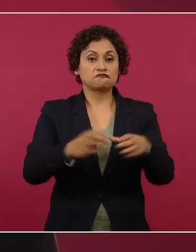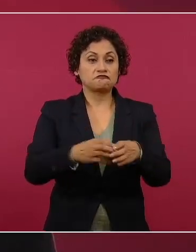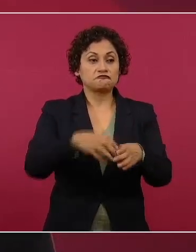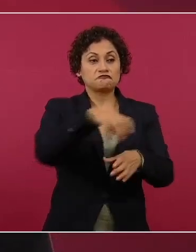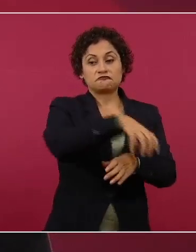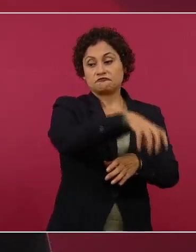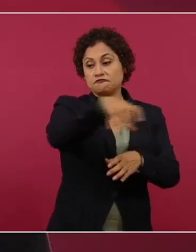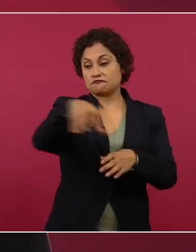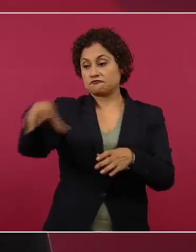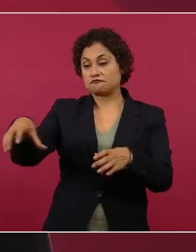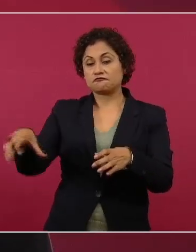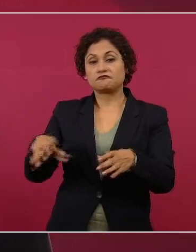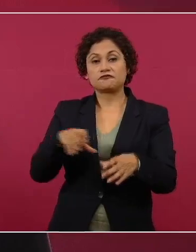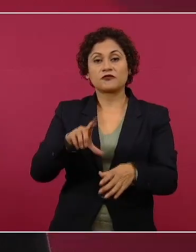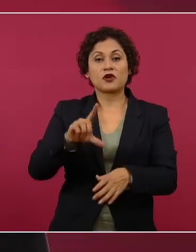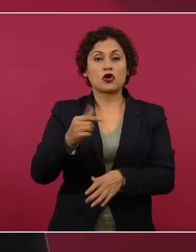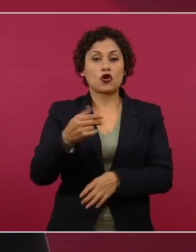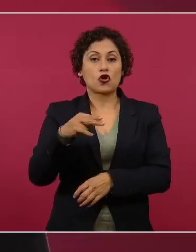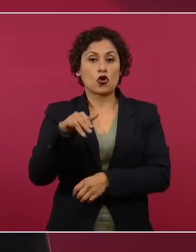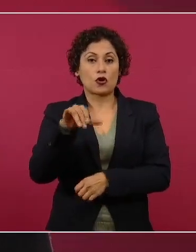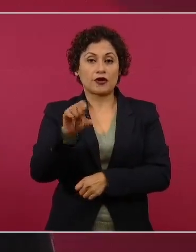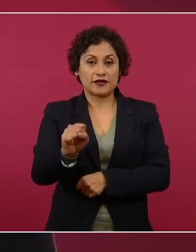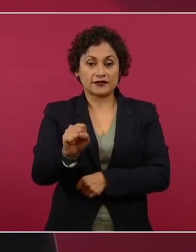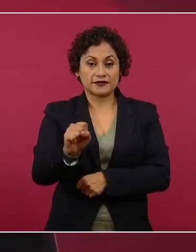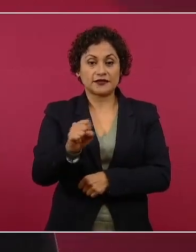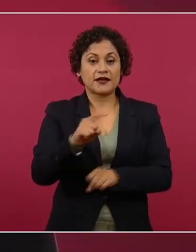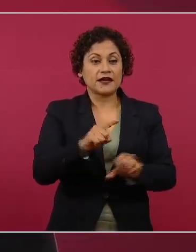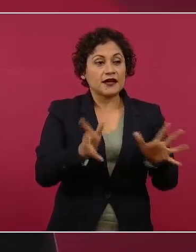él impulsando la logia yorkina,